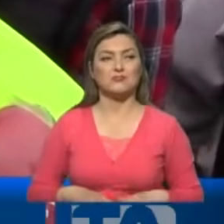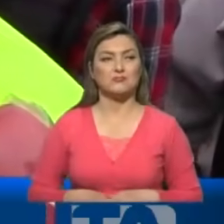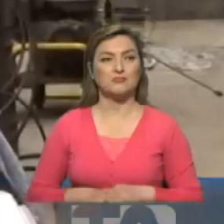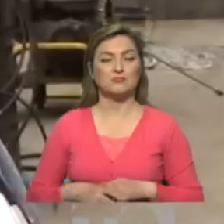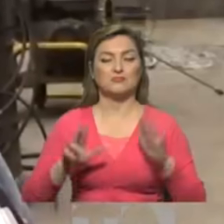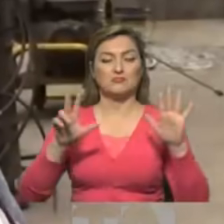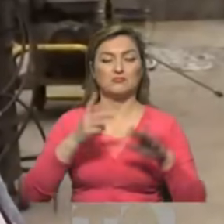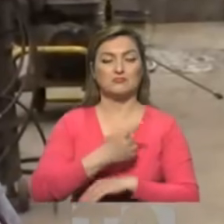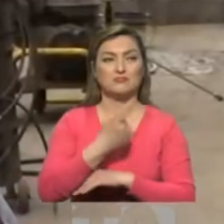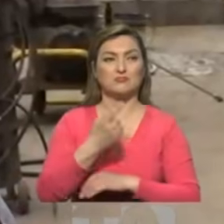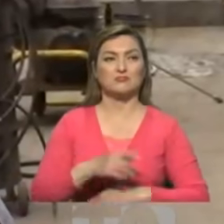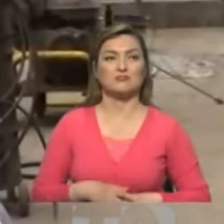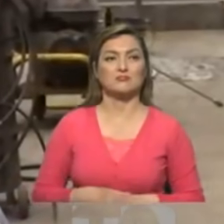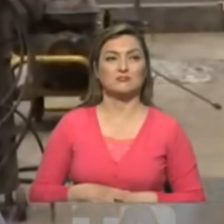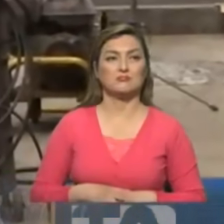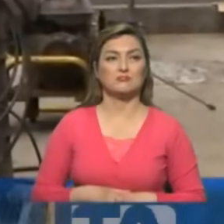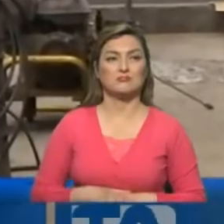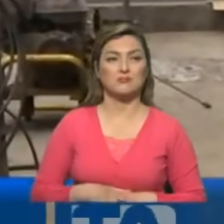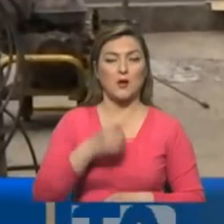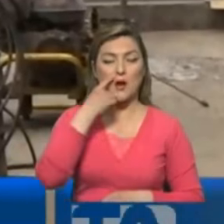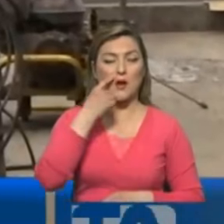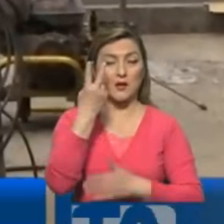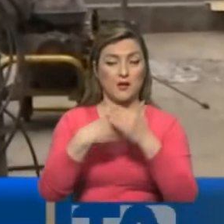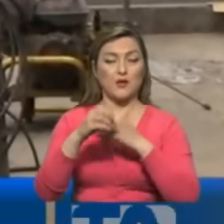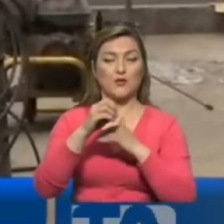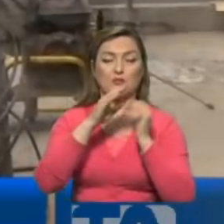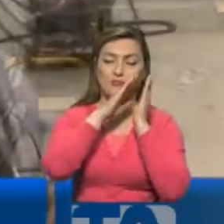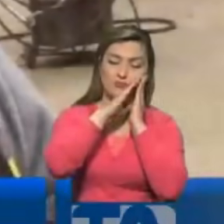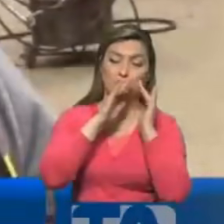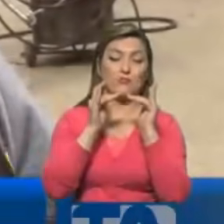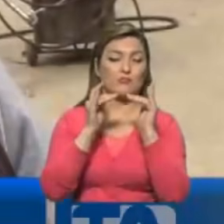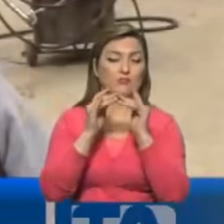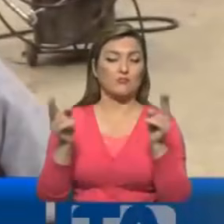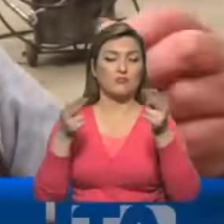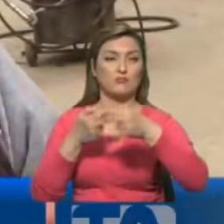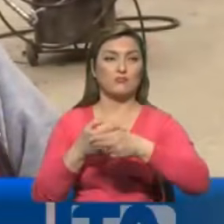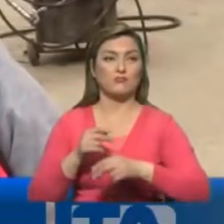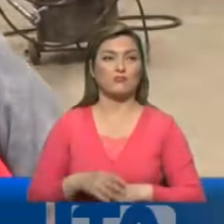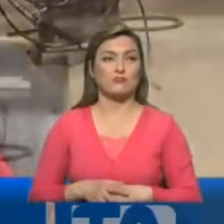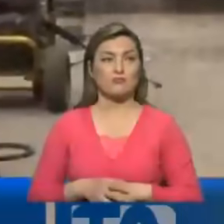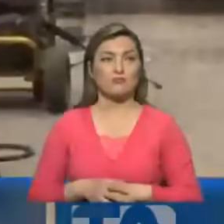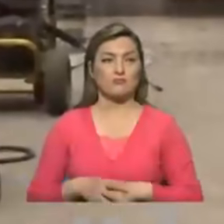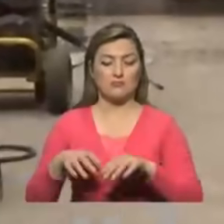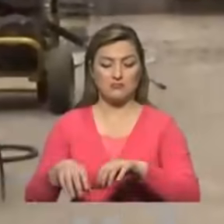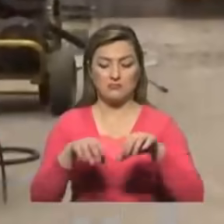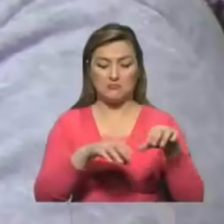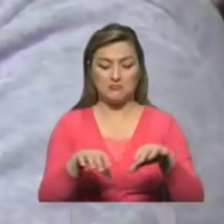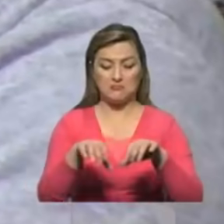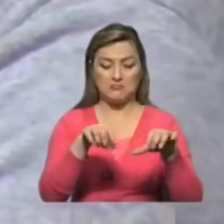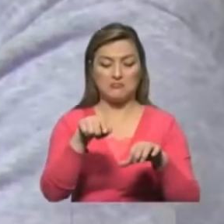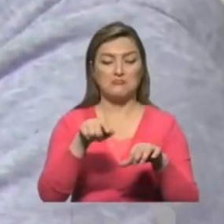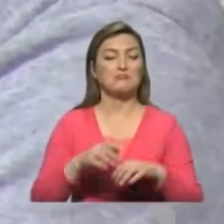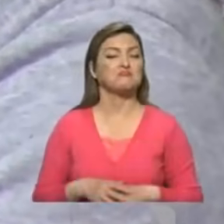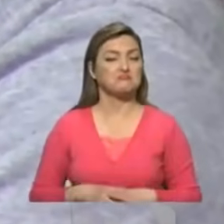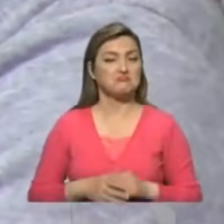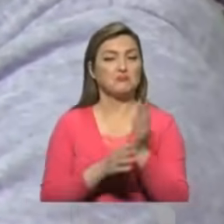unos 8 días. Donde el guamba que dormía en el cuarto del chico, ahí sacando sus ladrillos, ahí ha hecho hueco, ahí enterrado. María